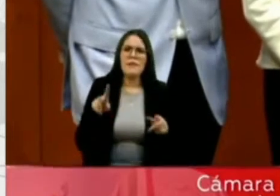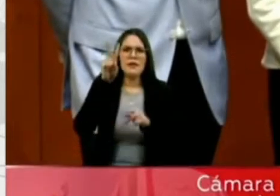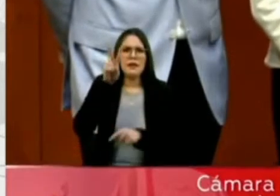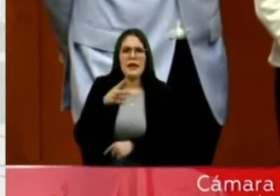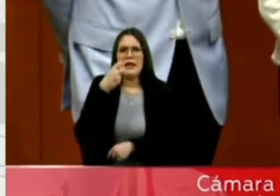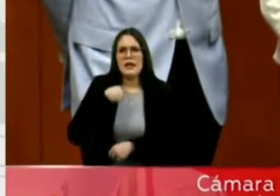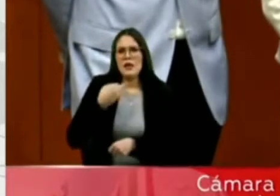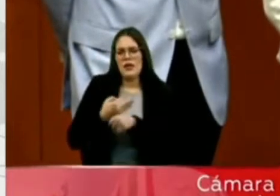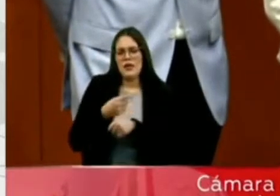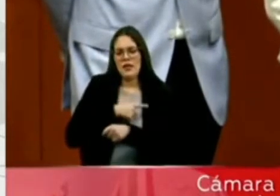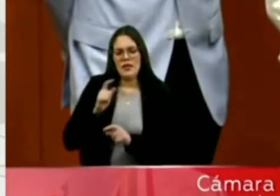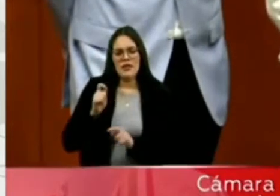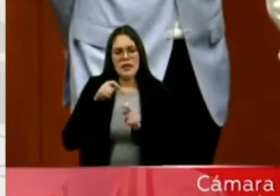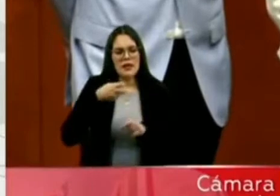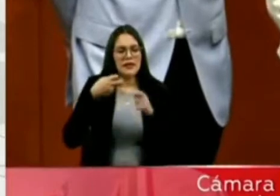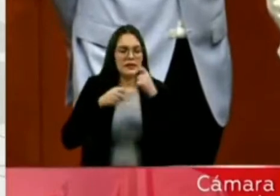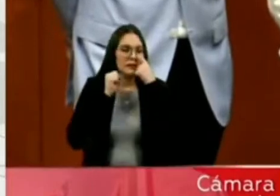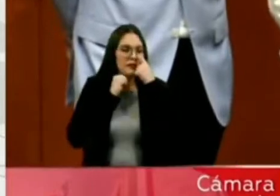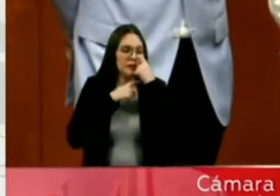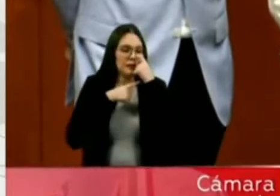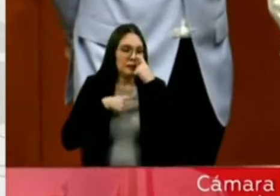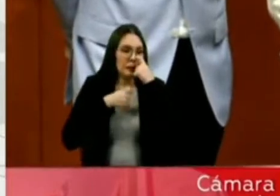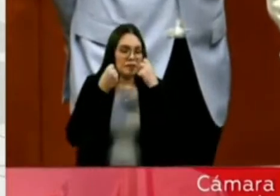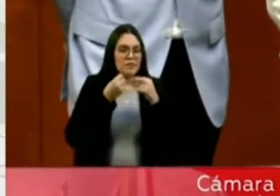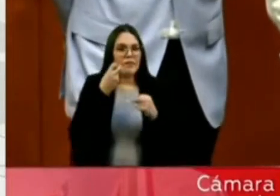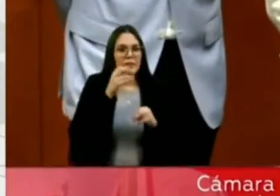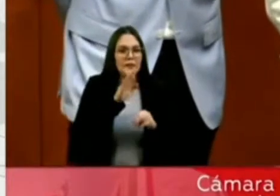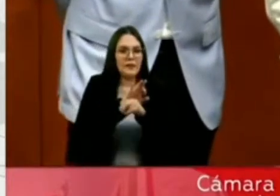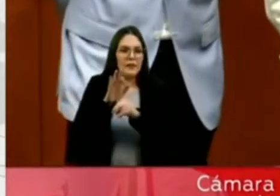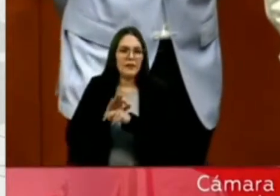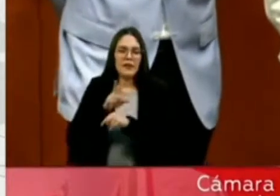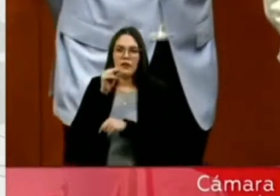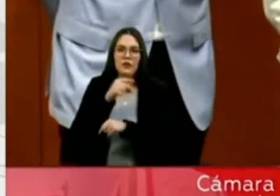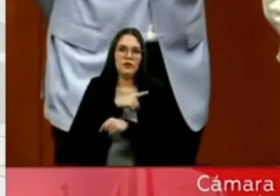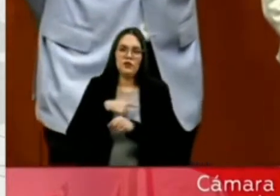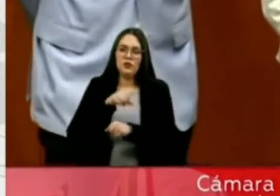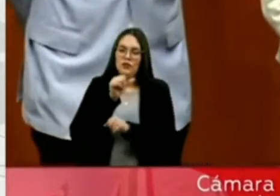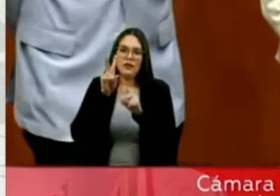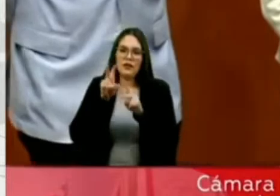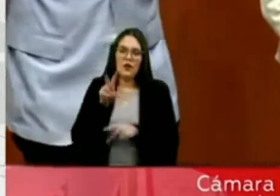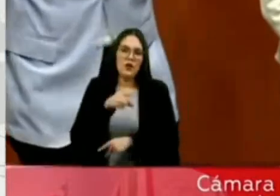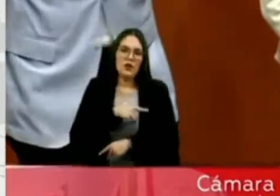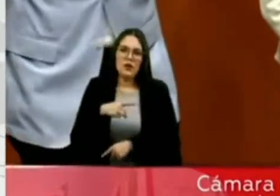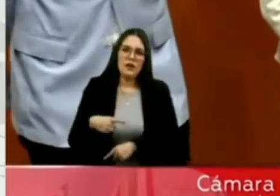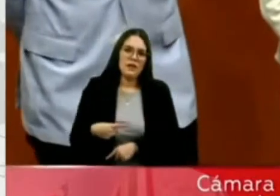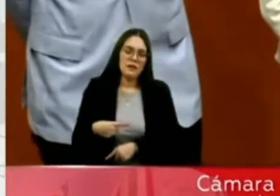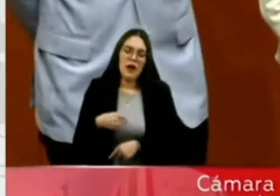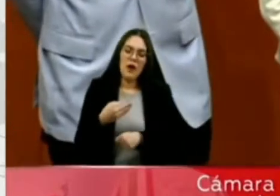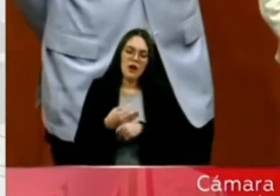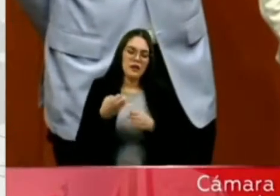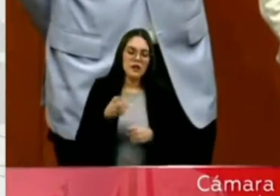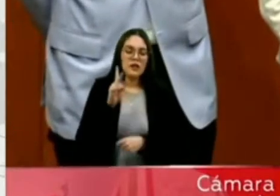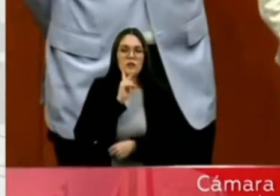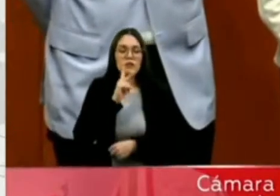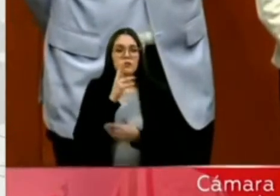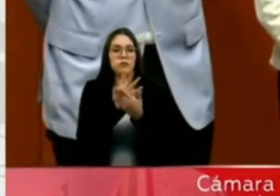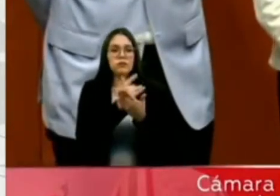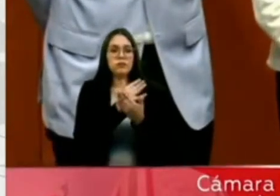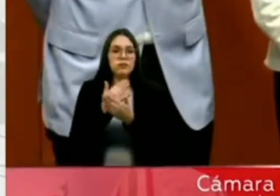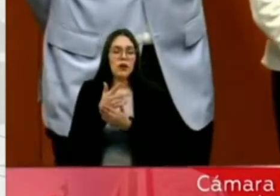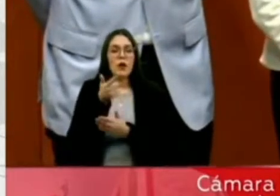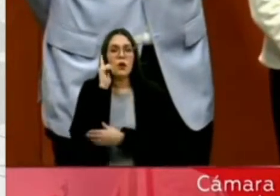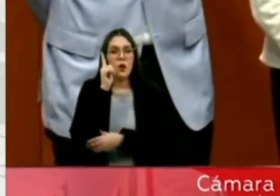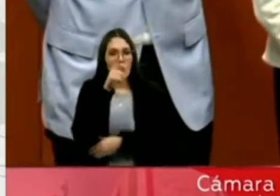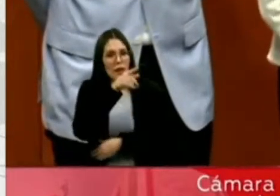lo que le corresponde a este Senado de la República, no otra cosa. Estamos esperando la